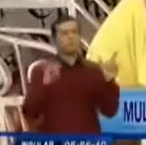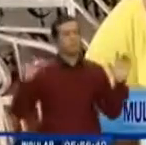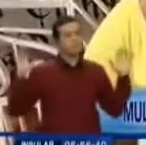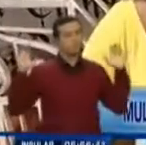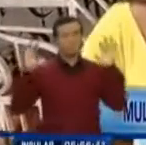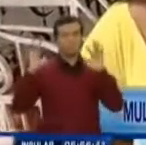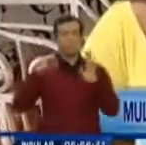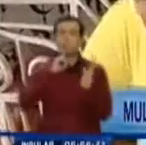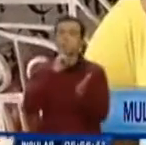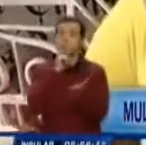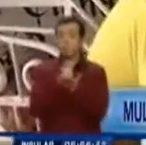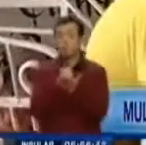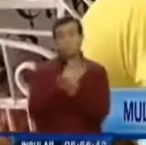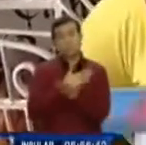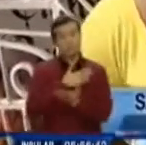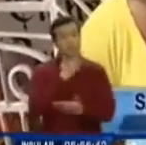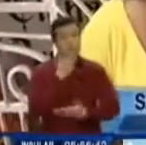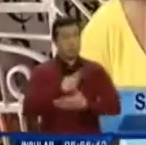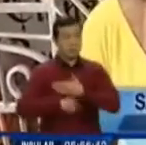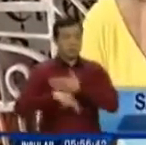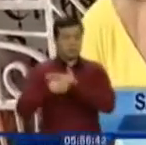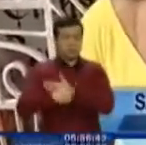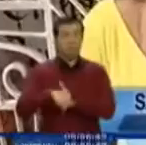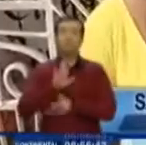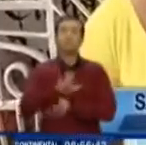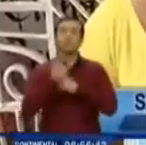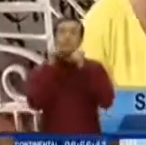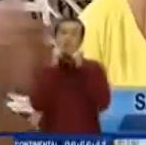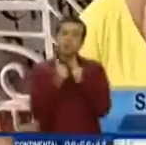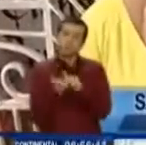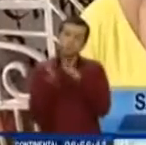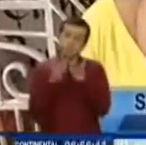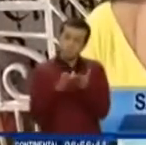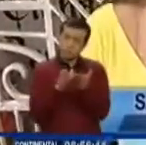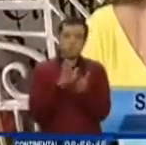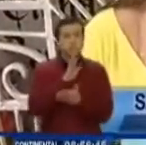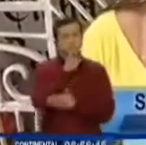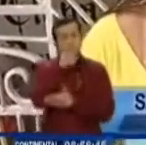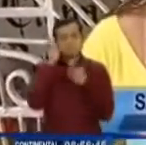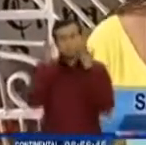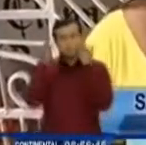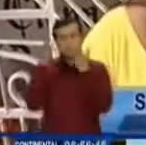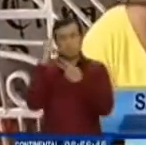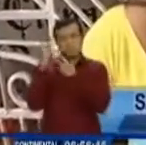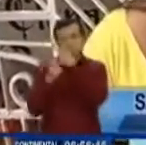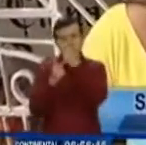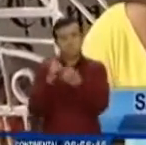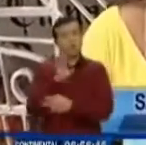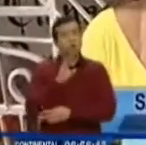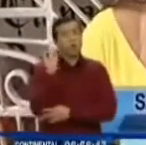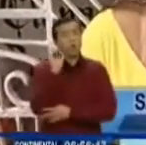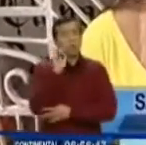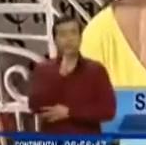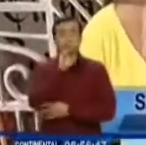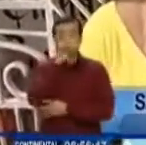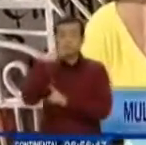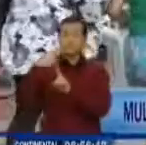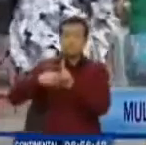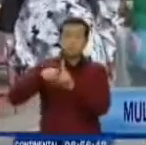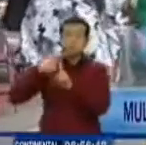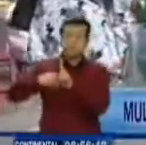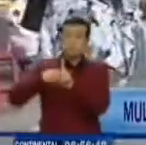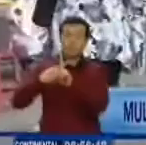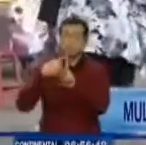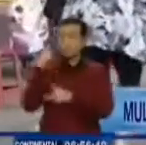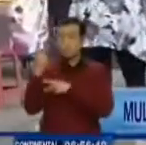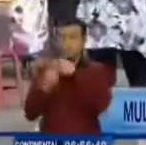este caso mis hijos, ellos saben que está la abuelita fallecida y venimos en esta época, o todos los meses que se cumple ella, uno venimos.